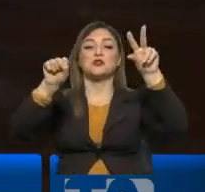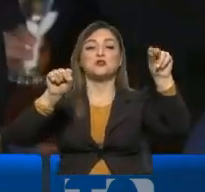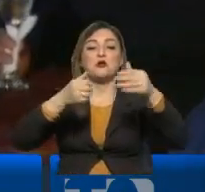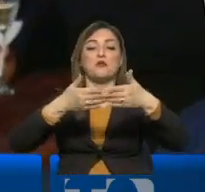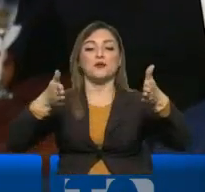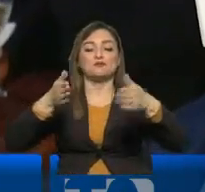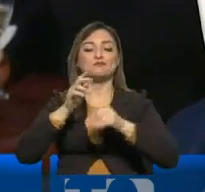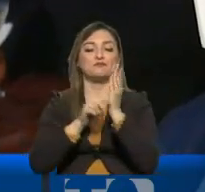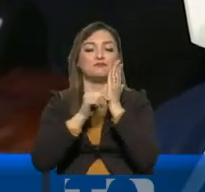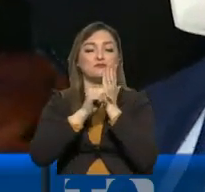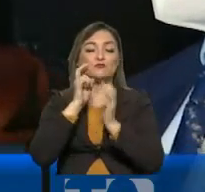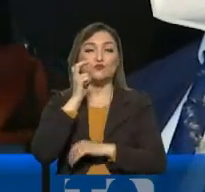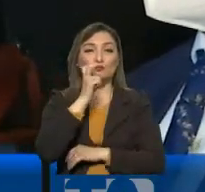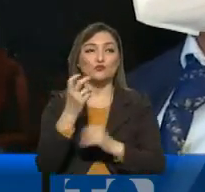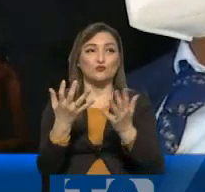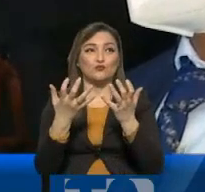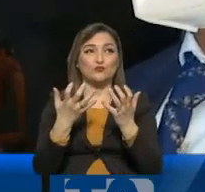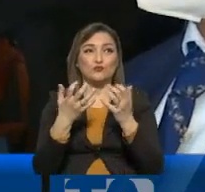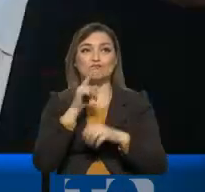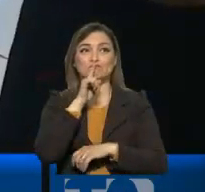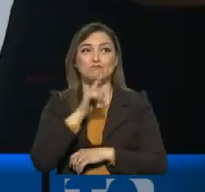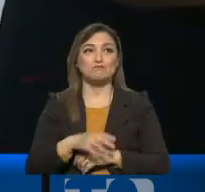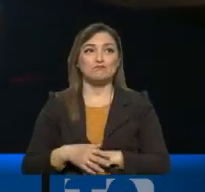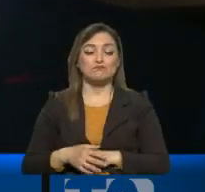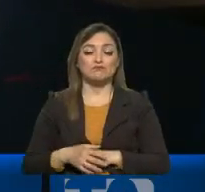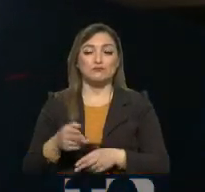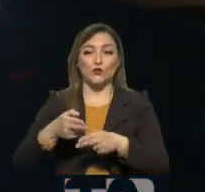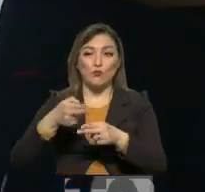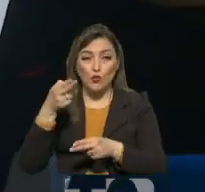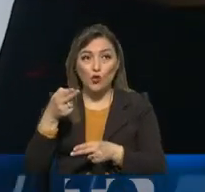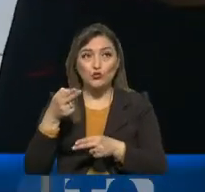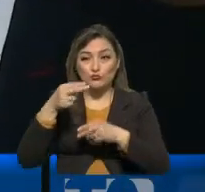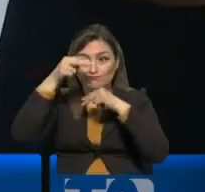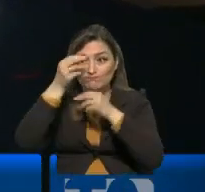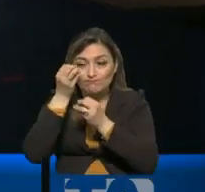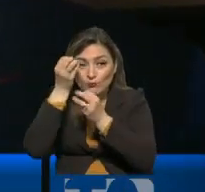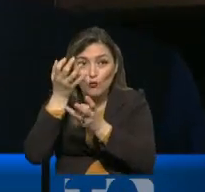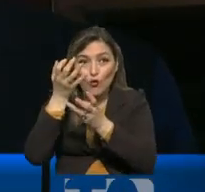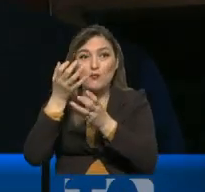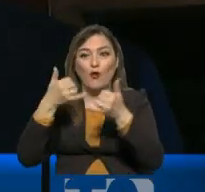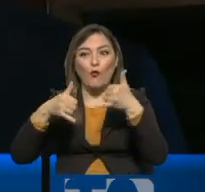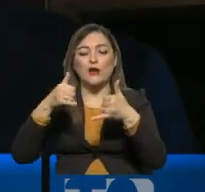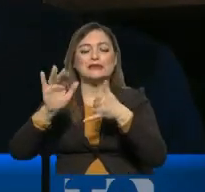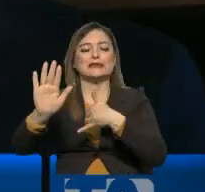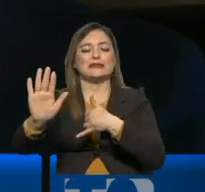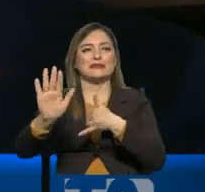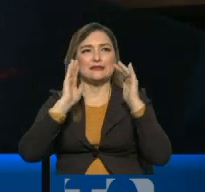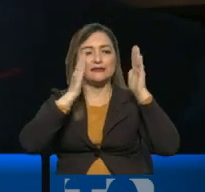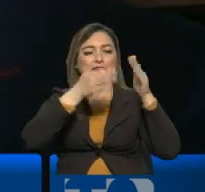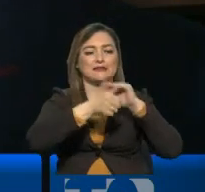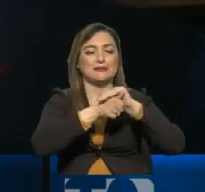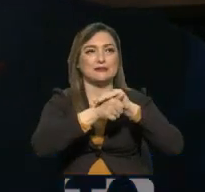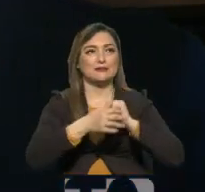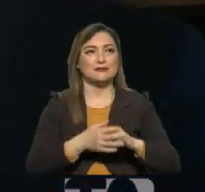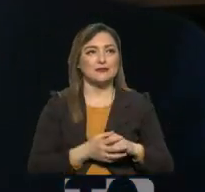Turismo este miércoles quiso reservarse. Que es muy pronto para dar noticias respecto al casino. En este momento estoy enfocado en Galápagos. ¿Se han